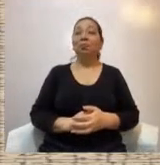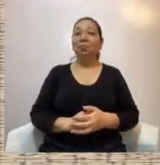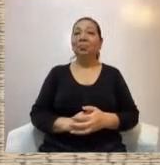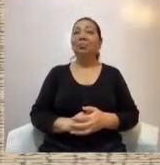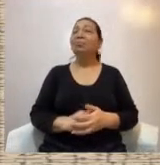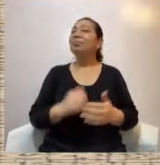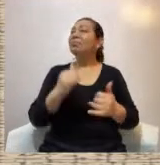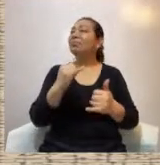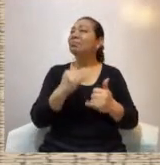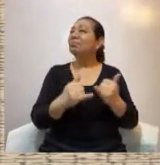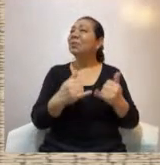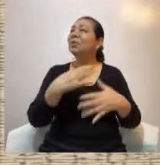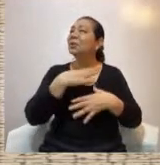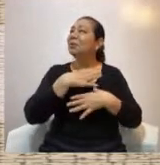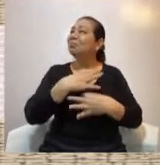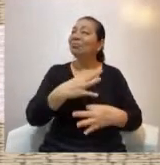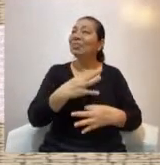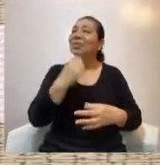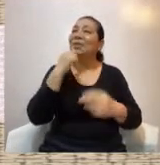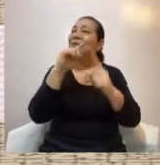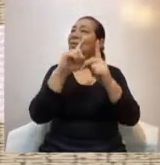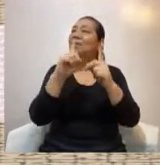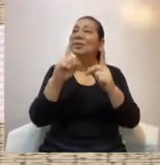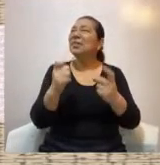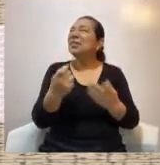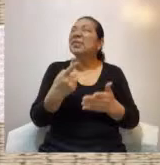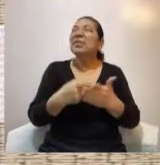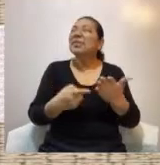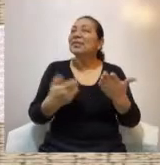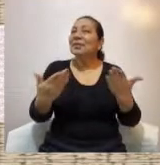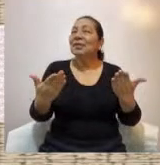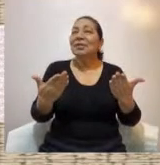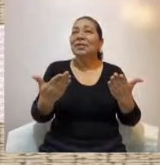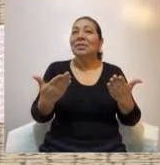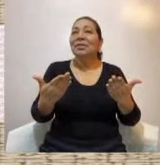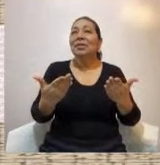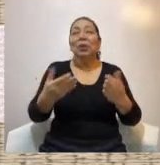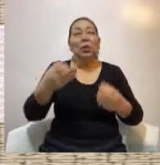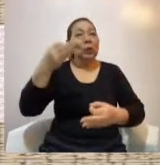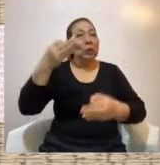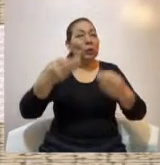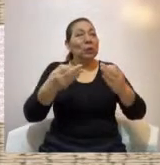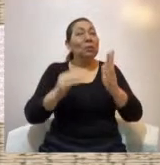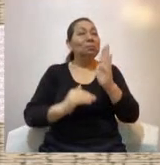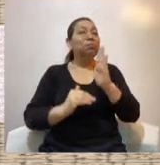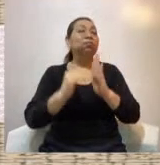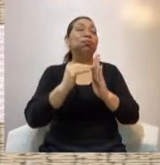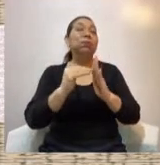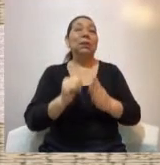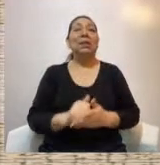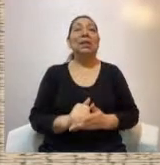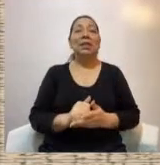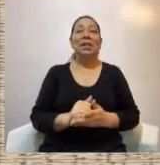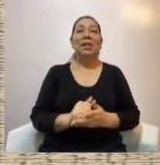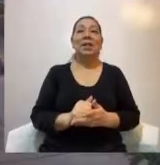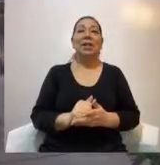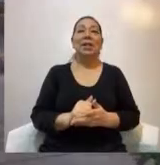Bien, finalmente me gustaría preguntarte qué aspectos del fallo